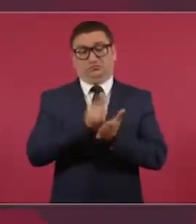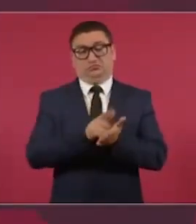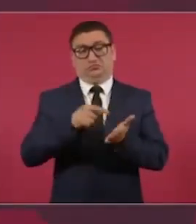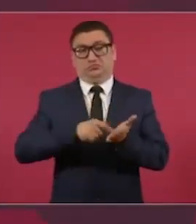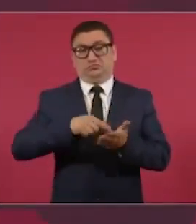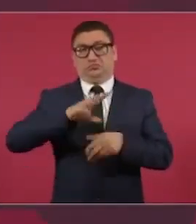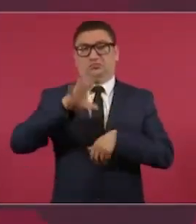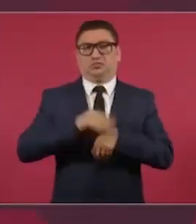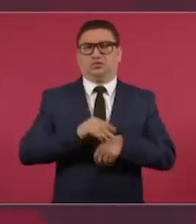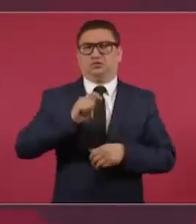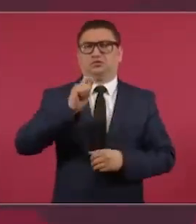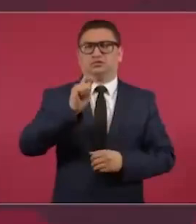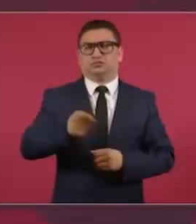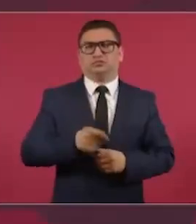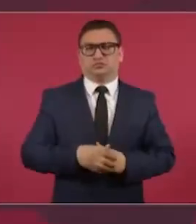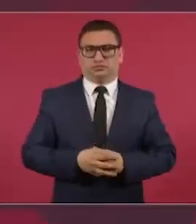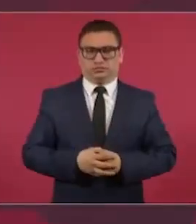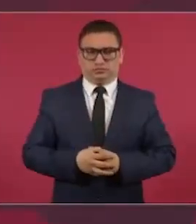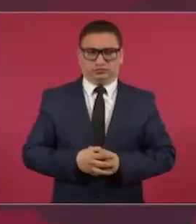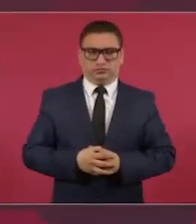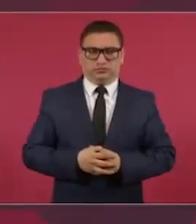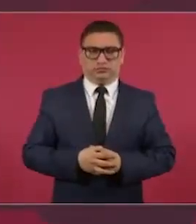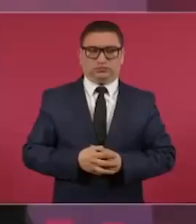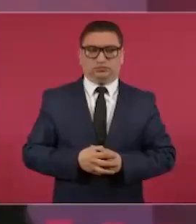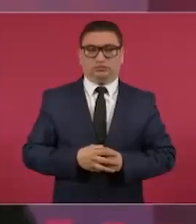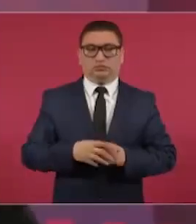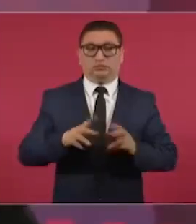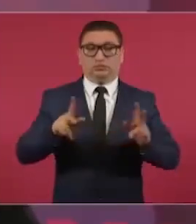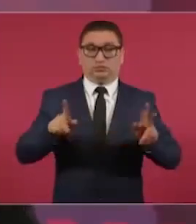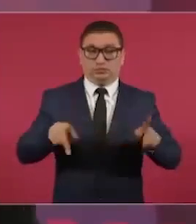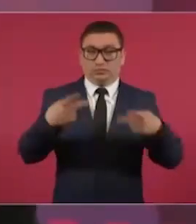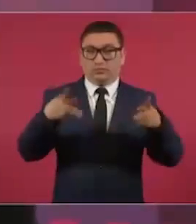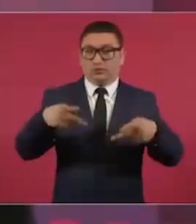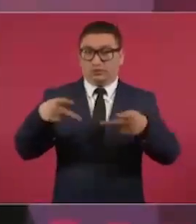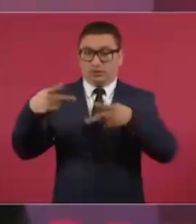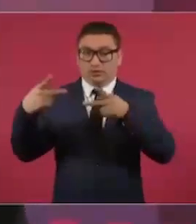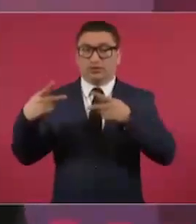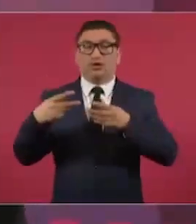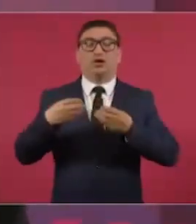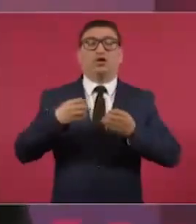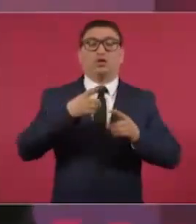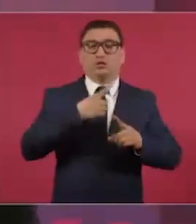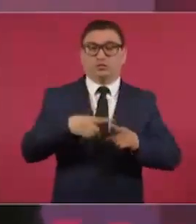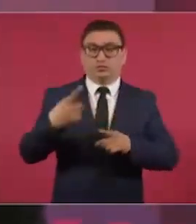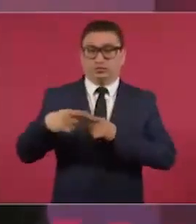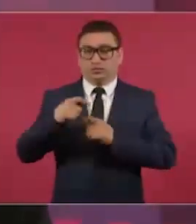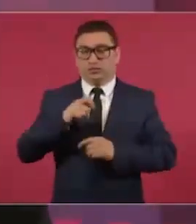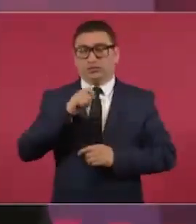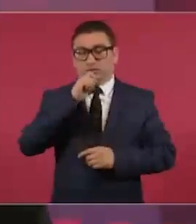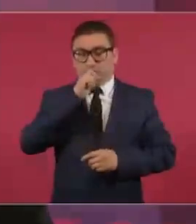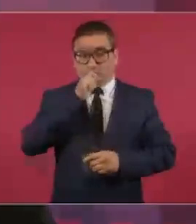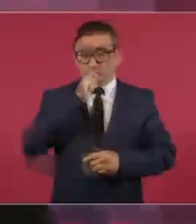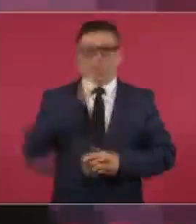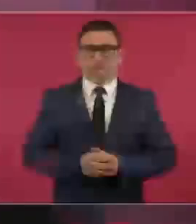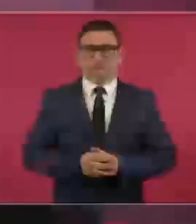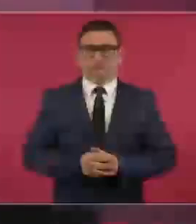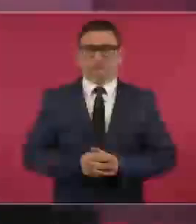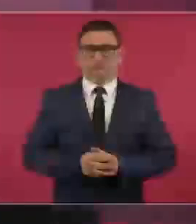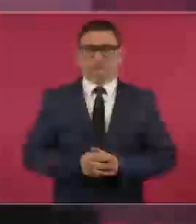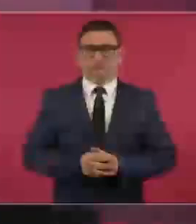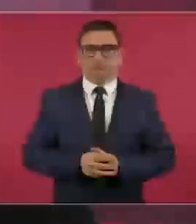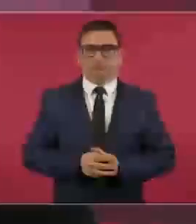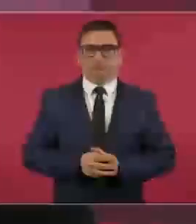la venta, la distribución de los vapeadores, que está probado